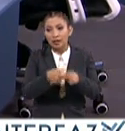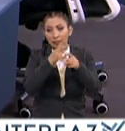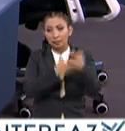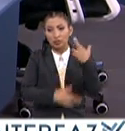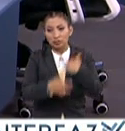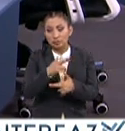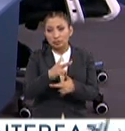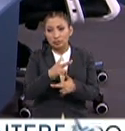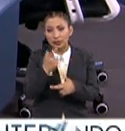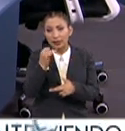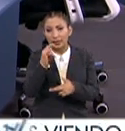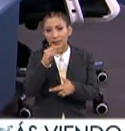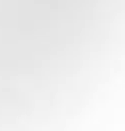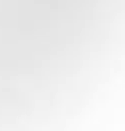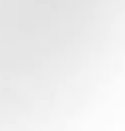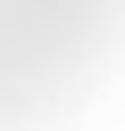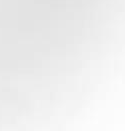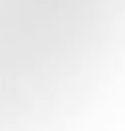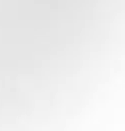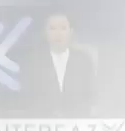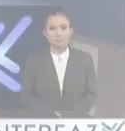pausa. Regresamos. Esto es Interfaz.